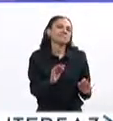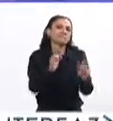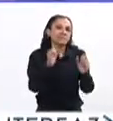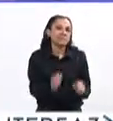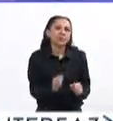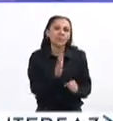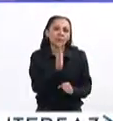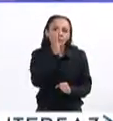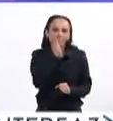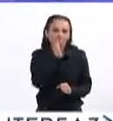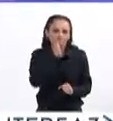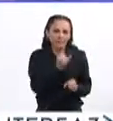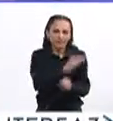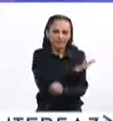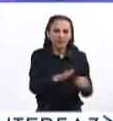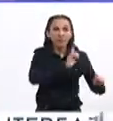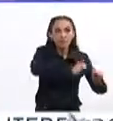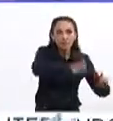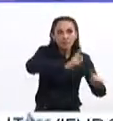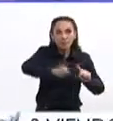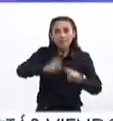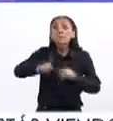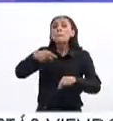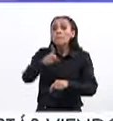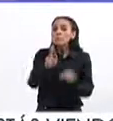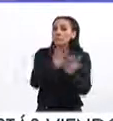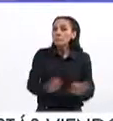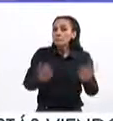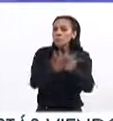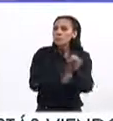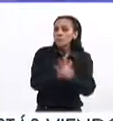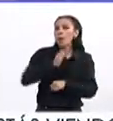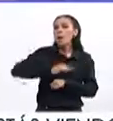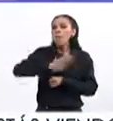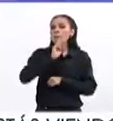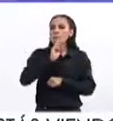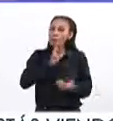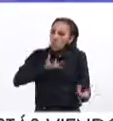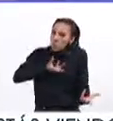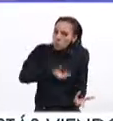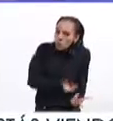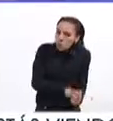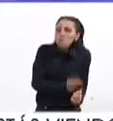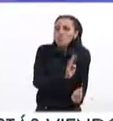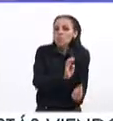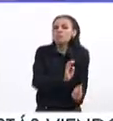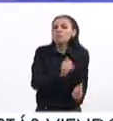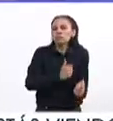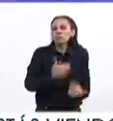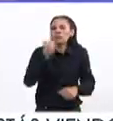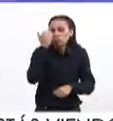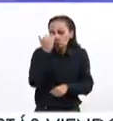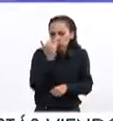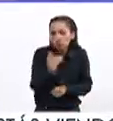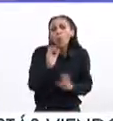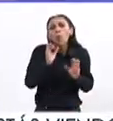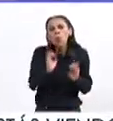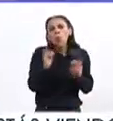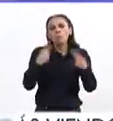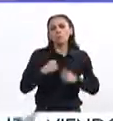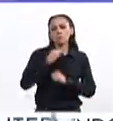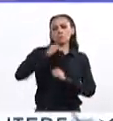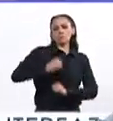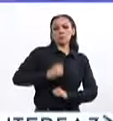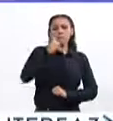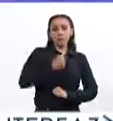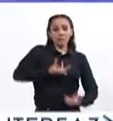importante que la mamá pase tiempo, o que por lo menos el niño tenga un cuidador primario, ¿no? Que sea con el que se estimule